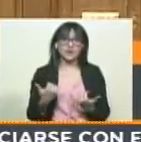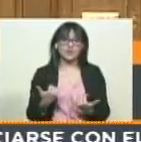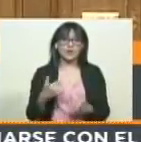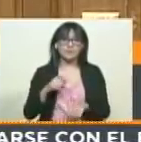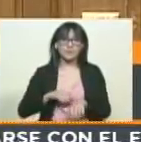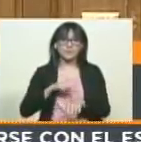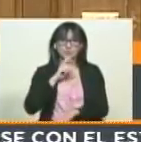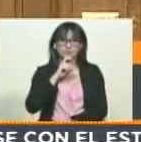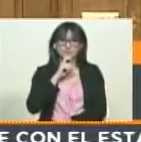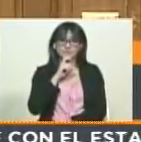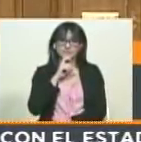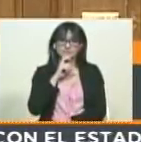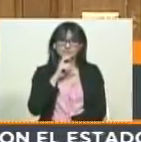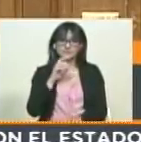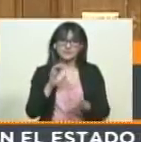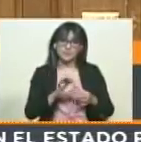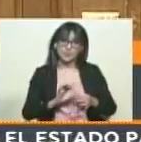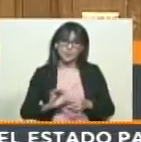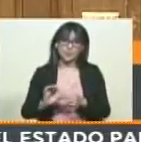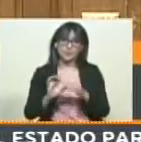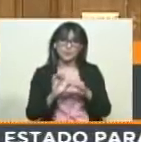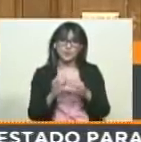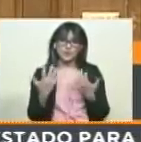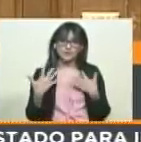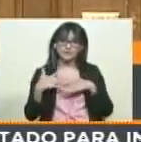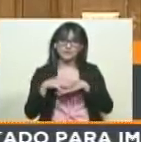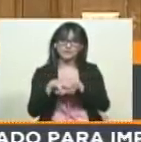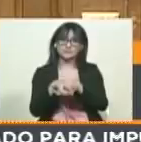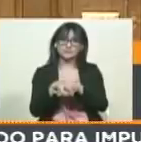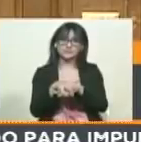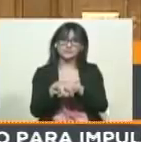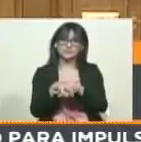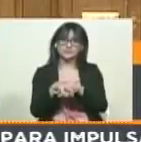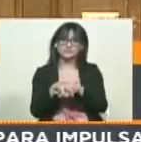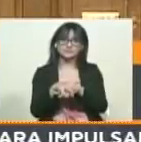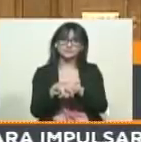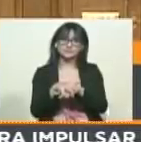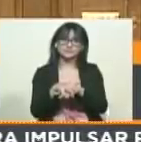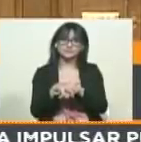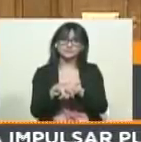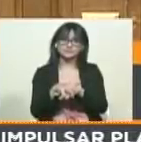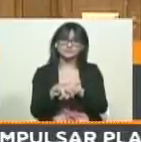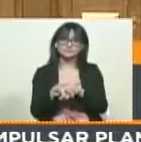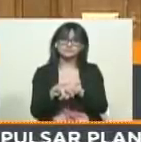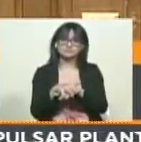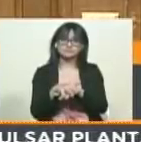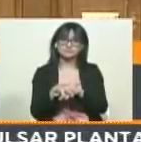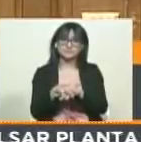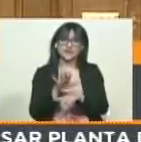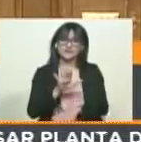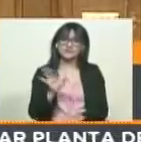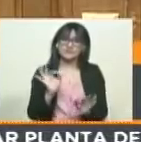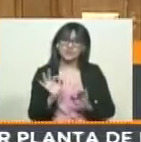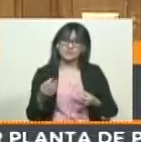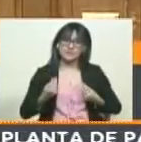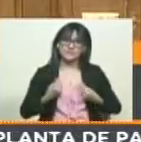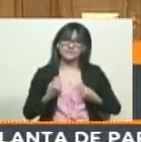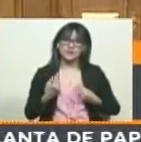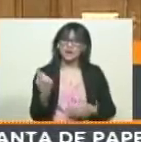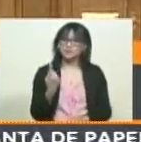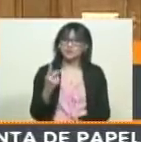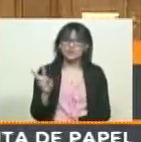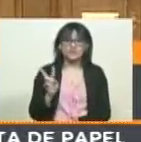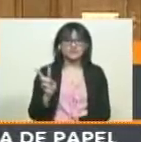difícil, por la unión, la integración, digamos, por la supervivencia, si quieren, no solo de